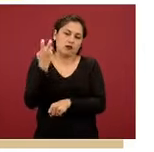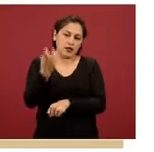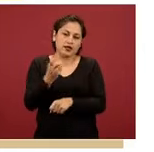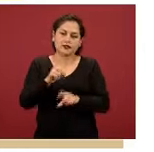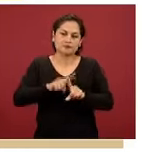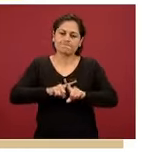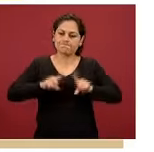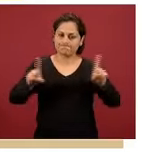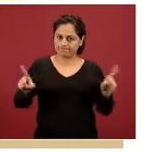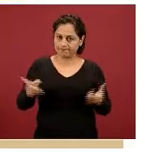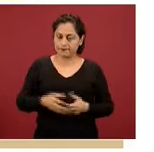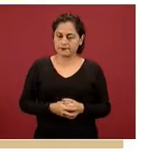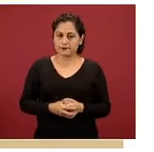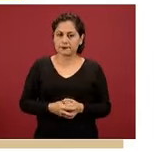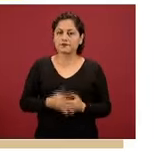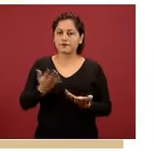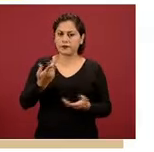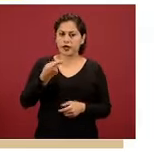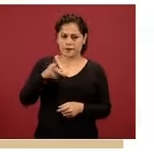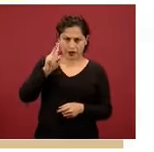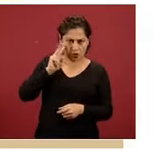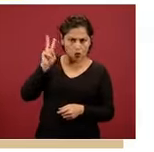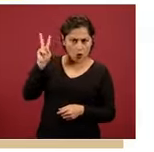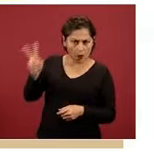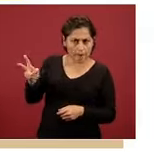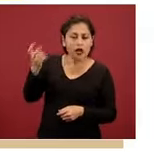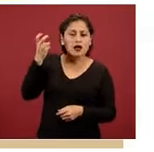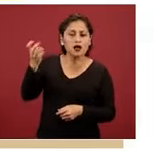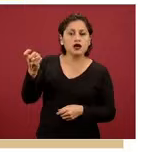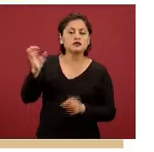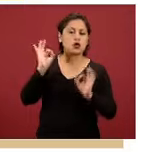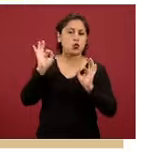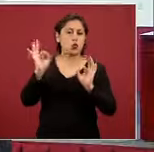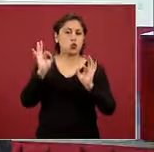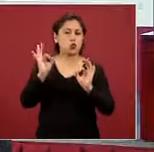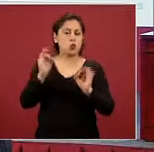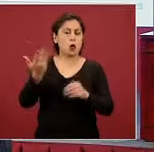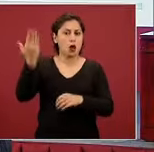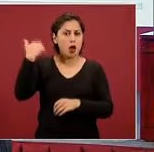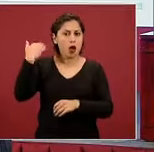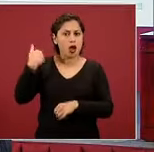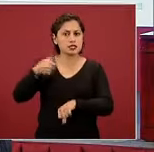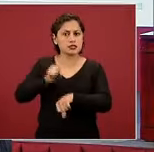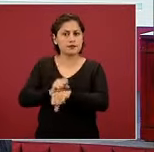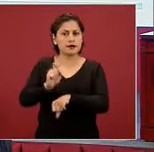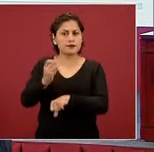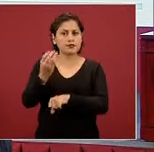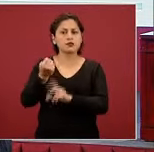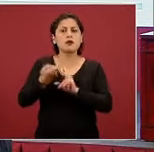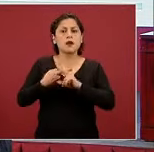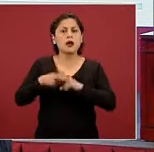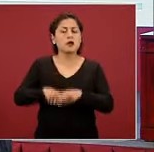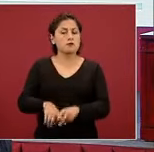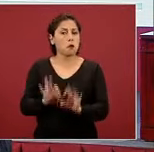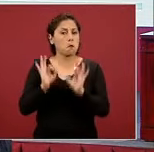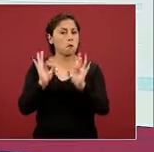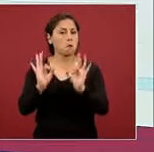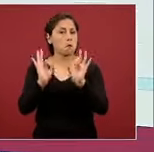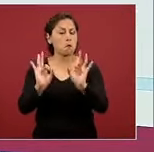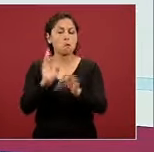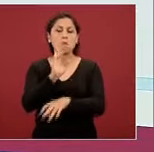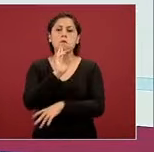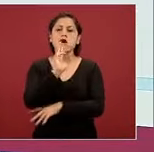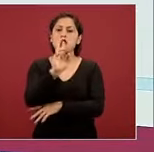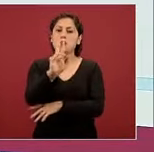caso. Pero sí vemos señales positivas que hemos estado presentando ya desde la semana 29, que fue un cambio en la